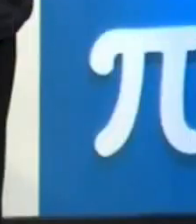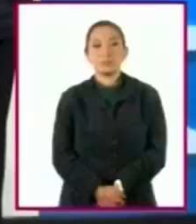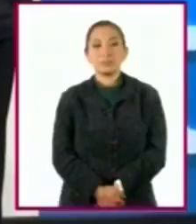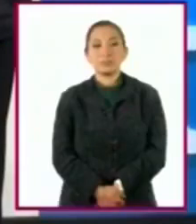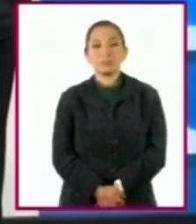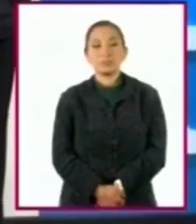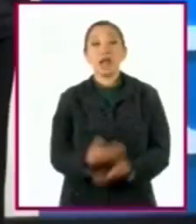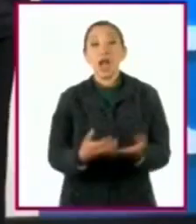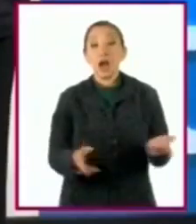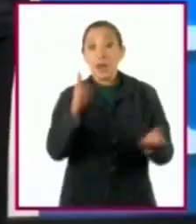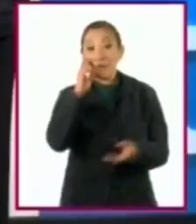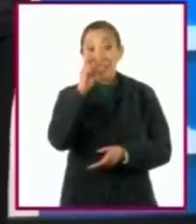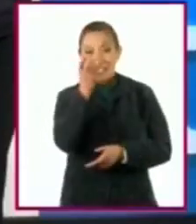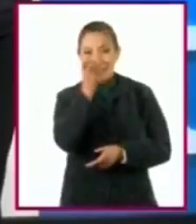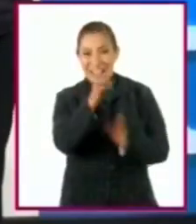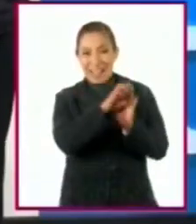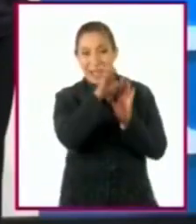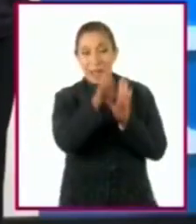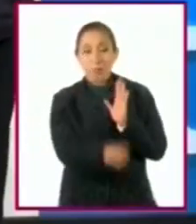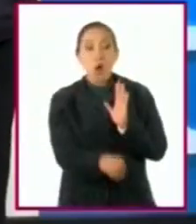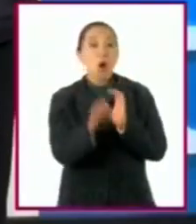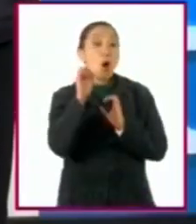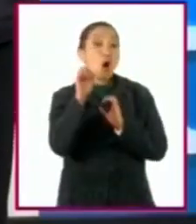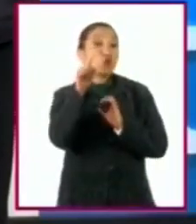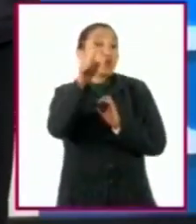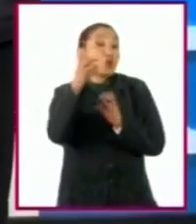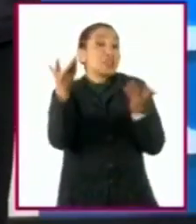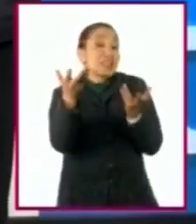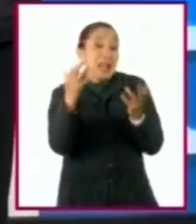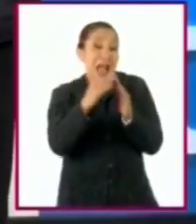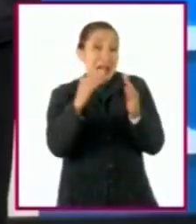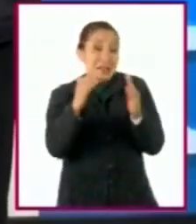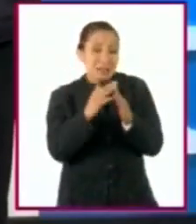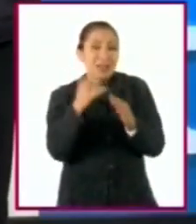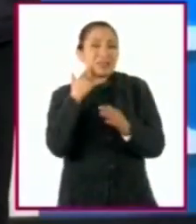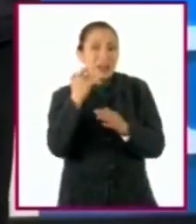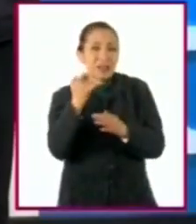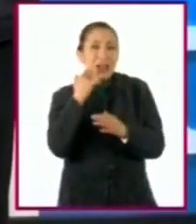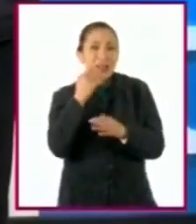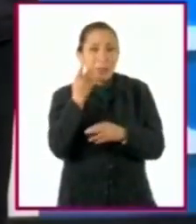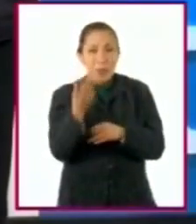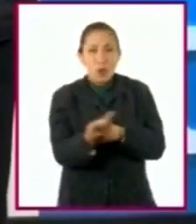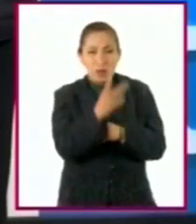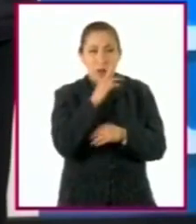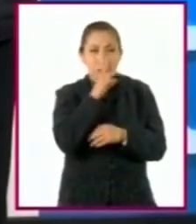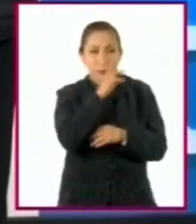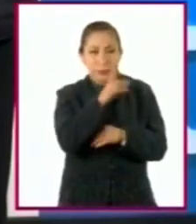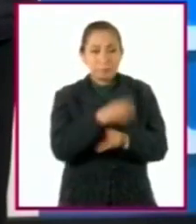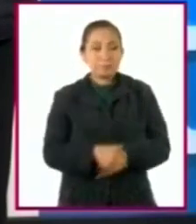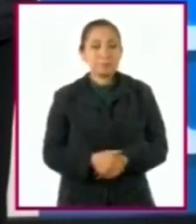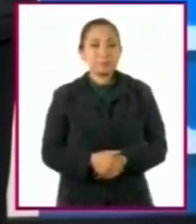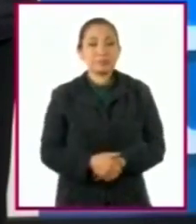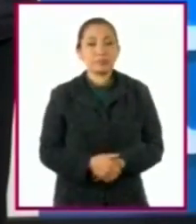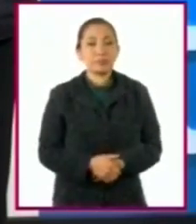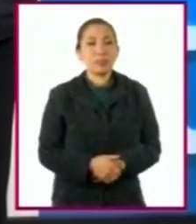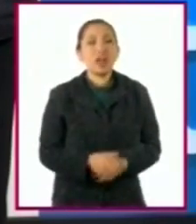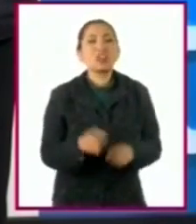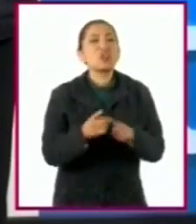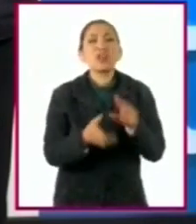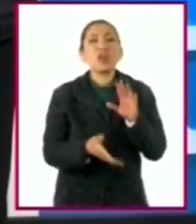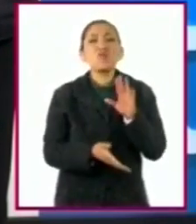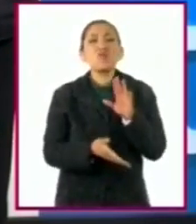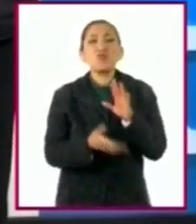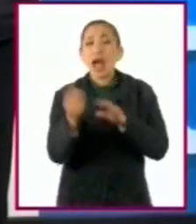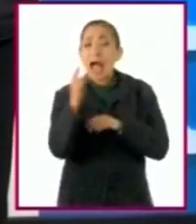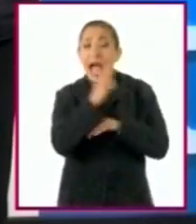Ahora que viste esta demostración o bien que la hiciste en casa, trata de resolver las siguientes preguntas. ¿Hacia dónde sale el